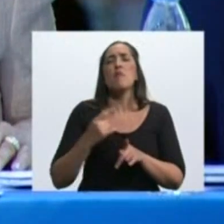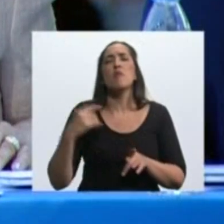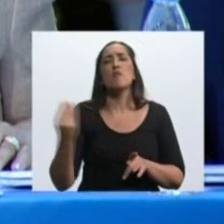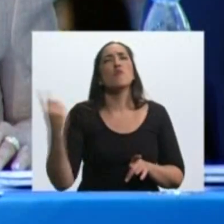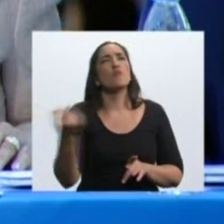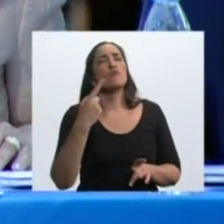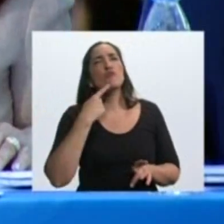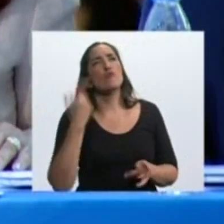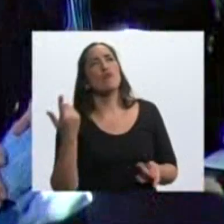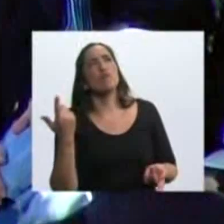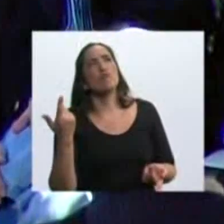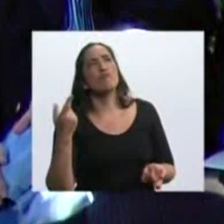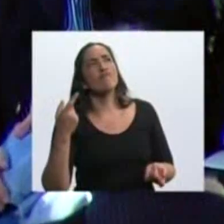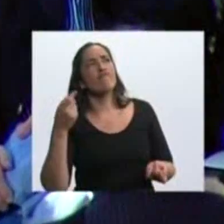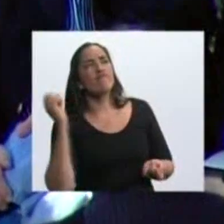han sido